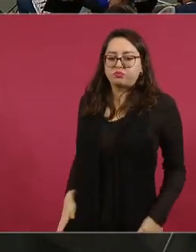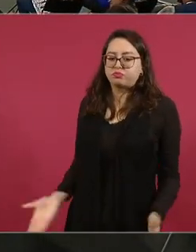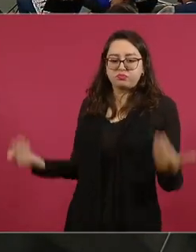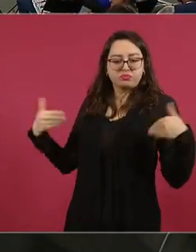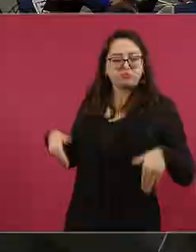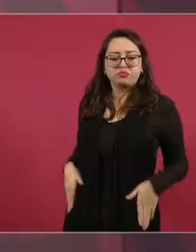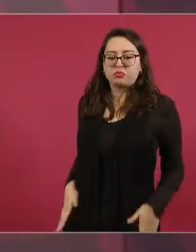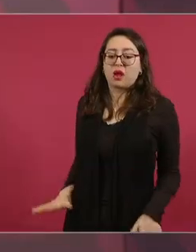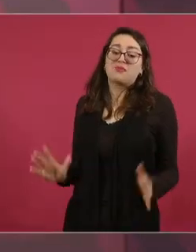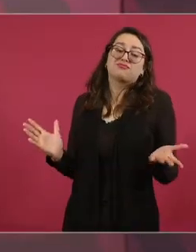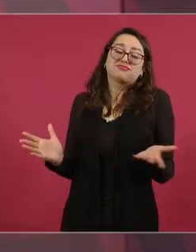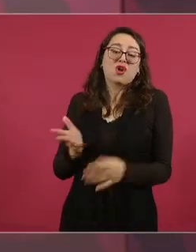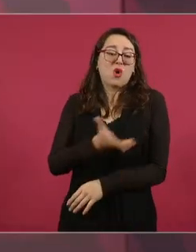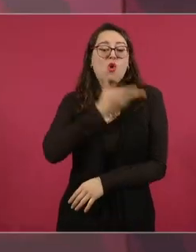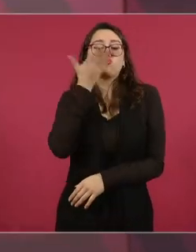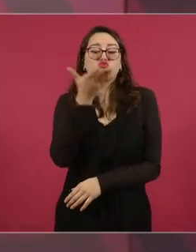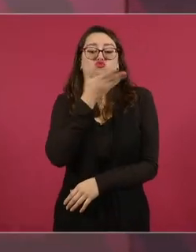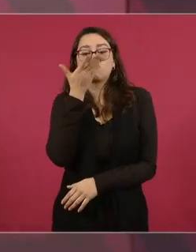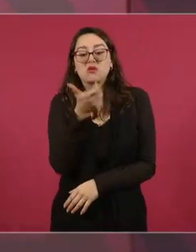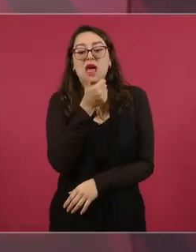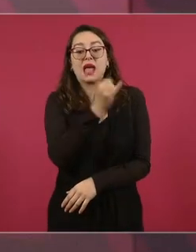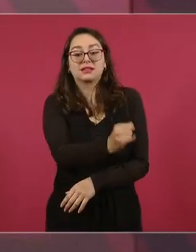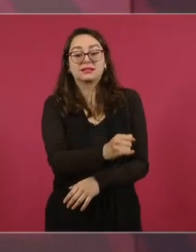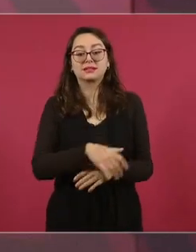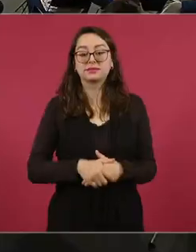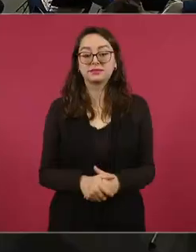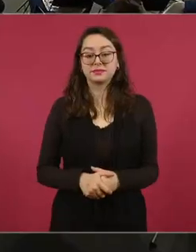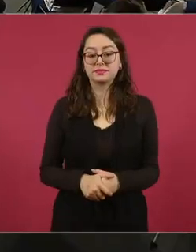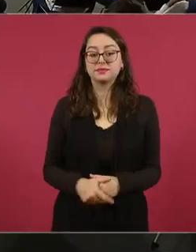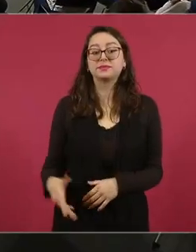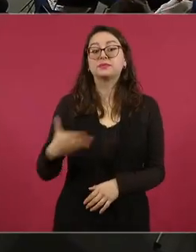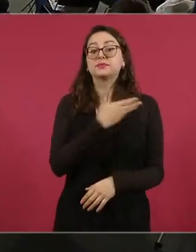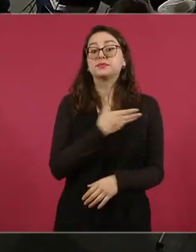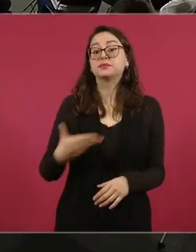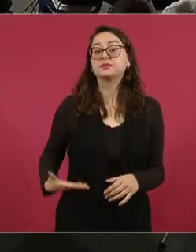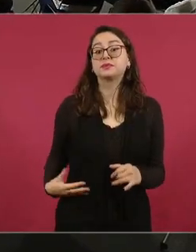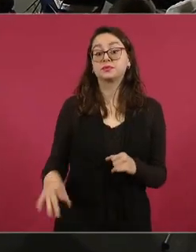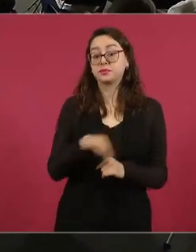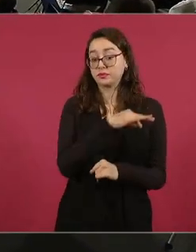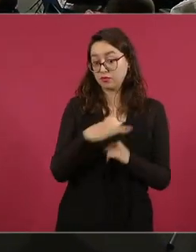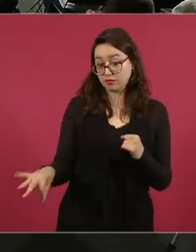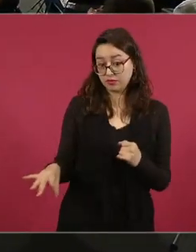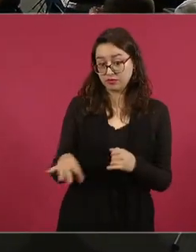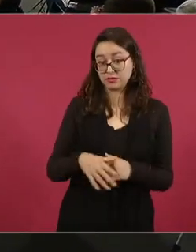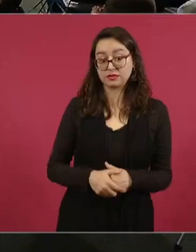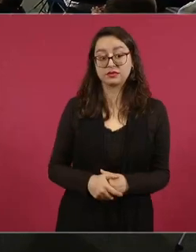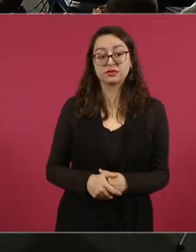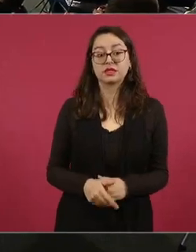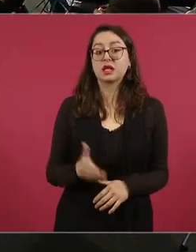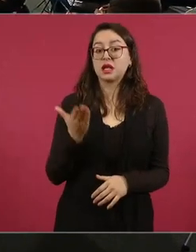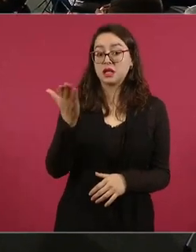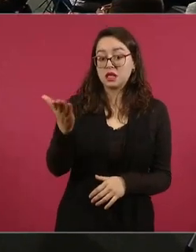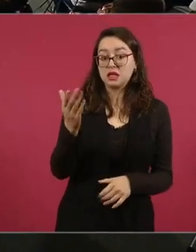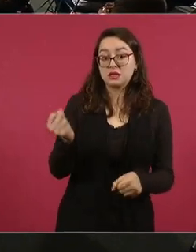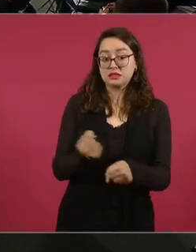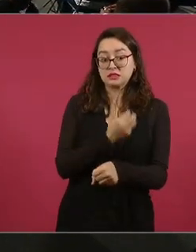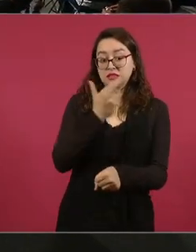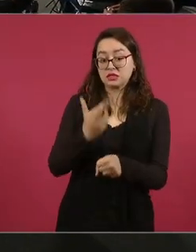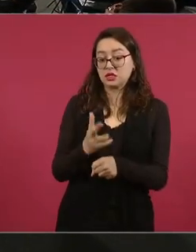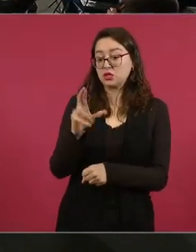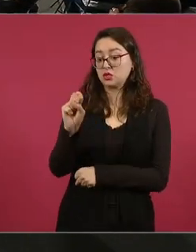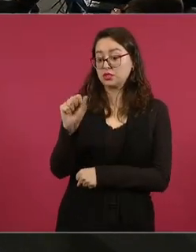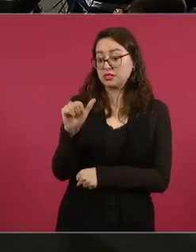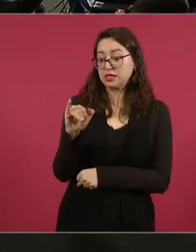Se acostumbraron a eso. Señor presidente, por último, de mi parte, primero agradecer el apoyo de la secretaria de Rosicela Rodríguez.